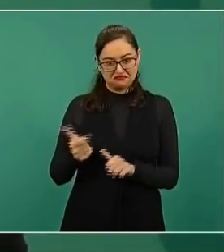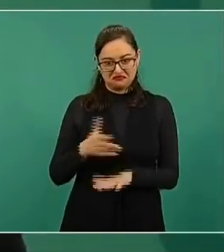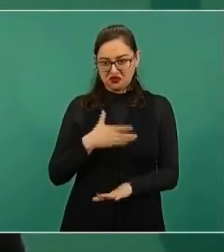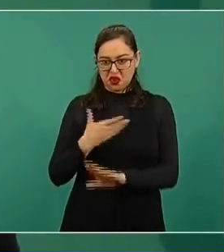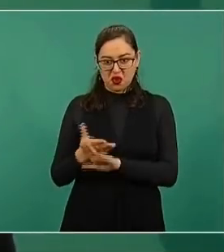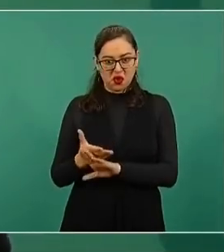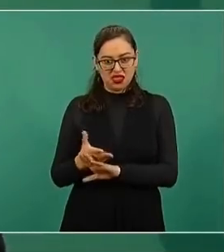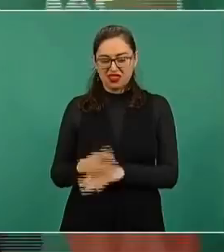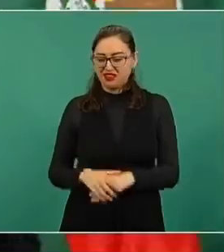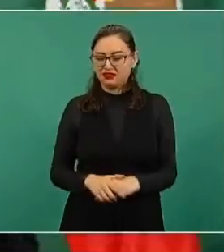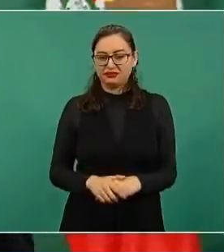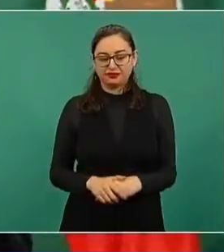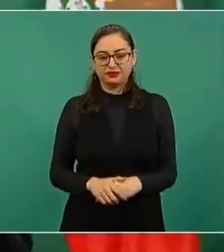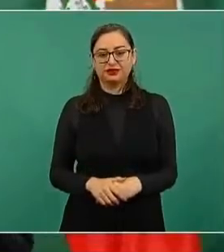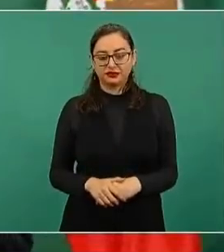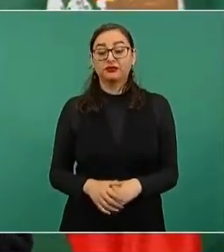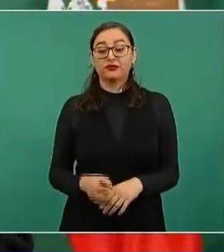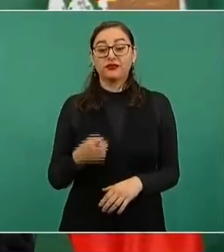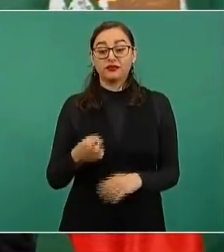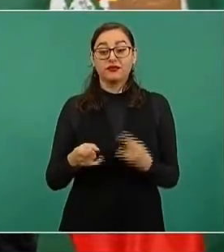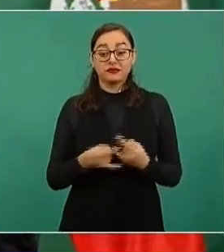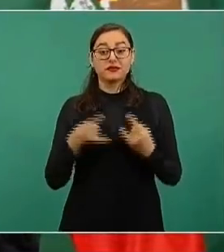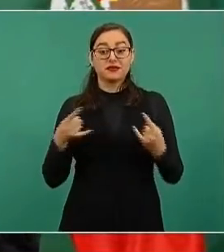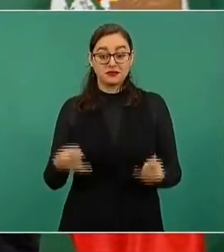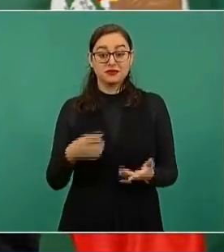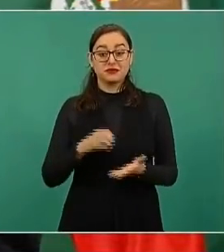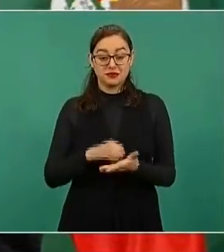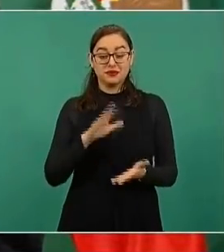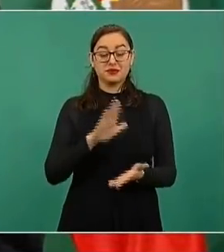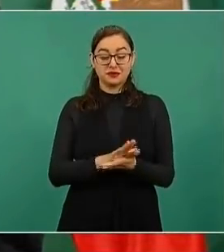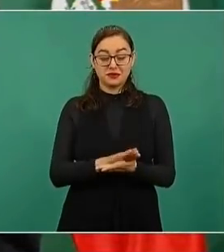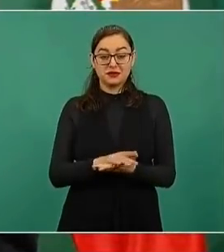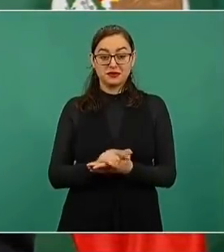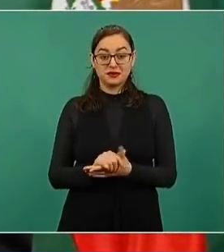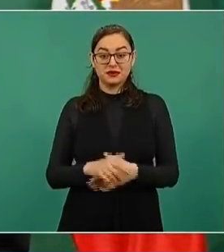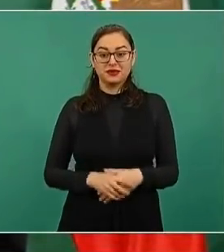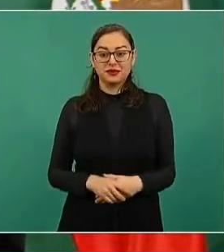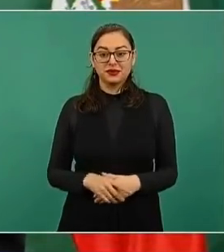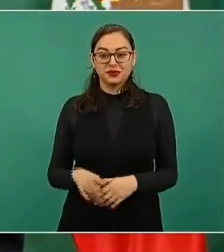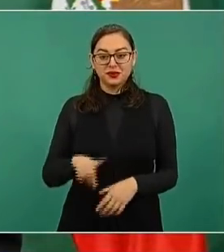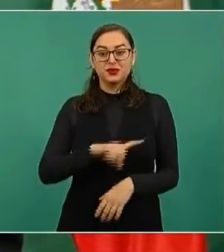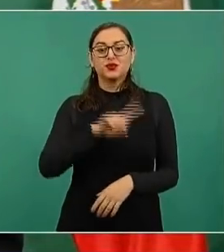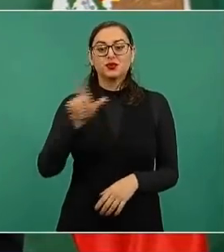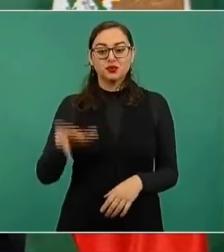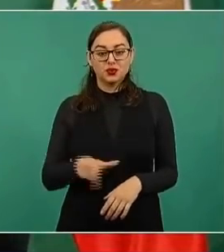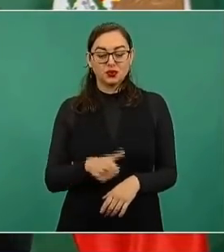Y hubo ese antecedente. Pues luego,